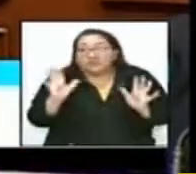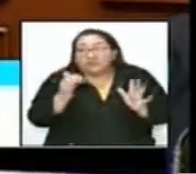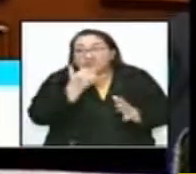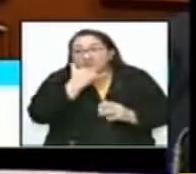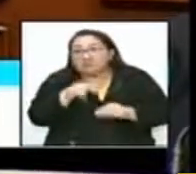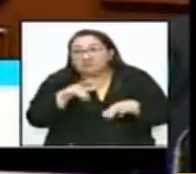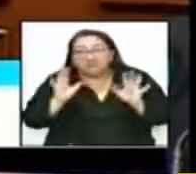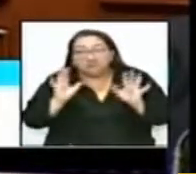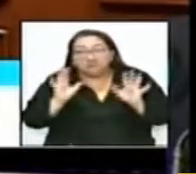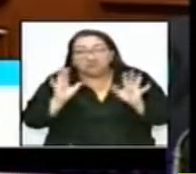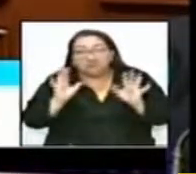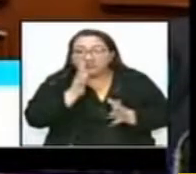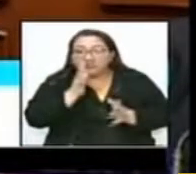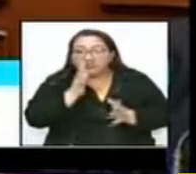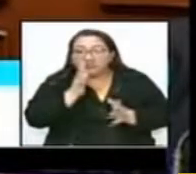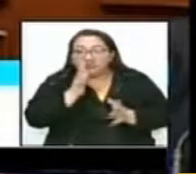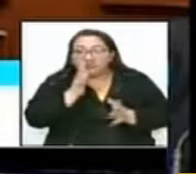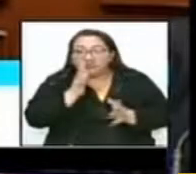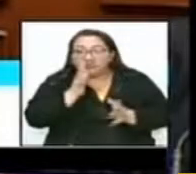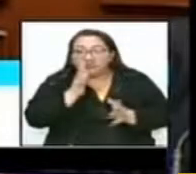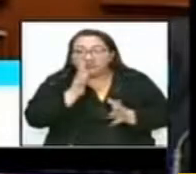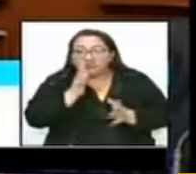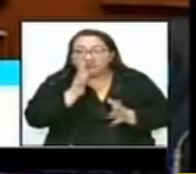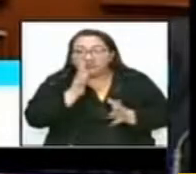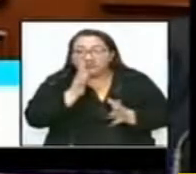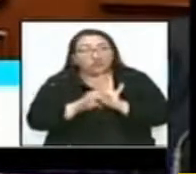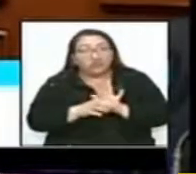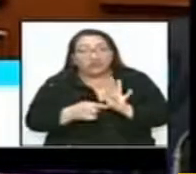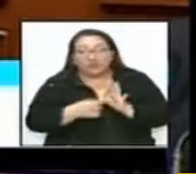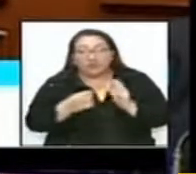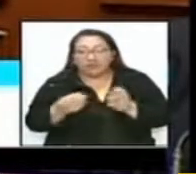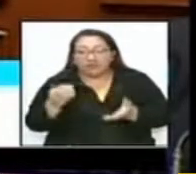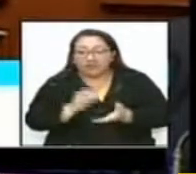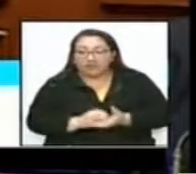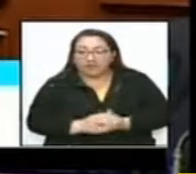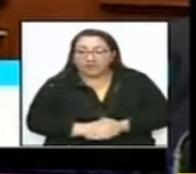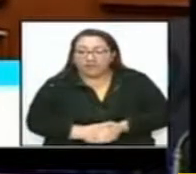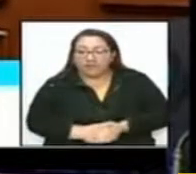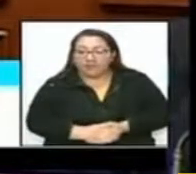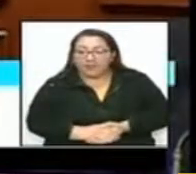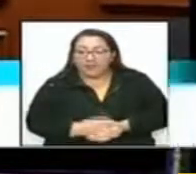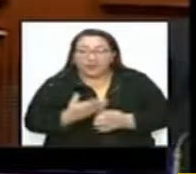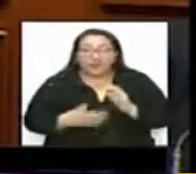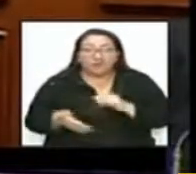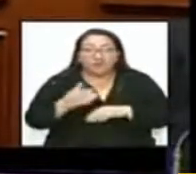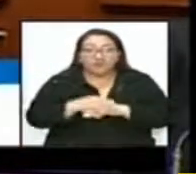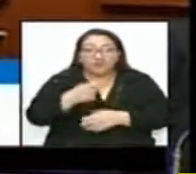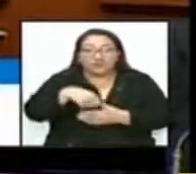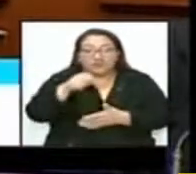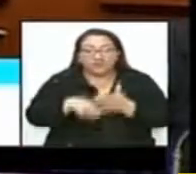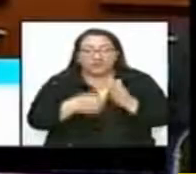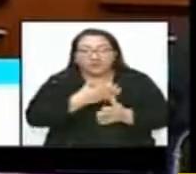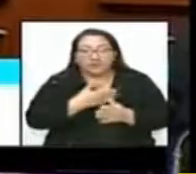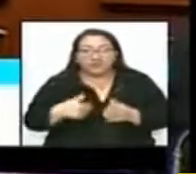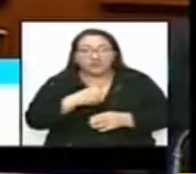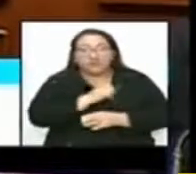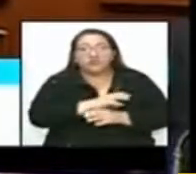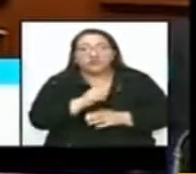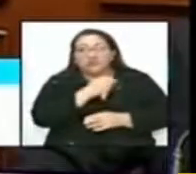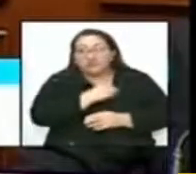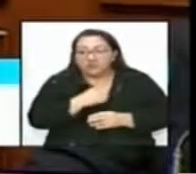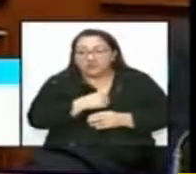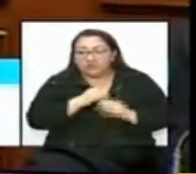eso a una acusación constitucional porque se pone sobre la firma de un presidente del consejo de ministros